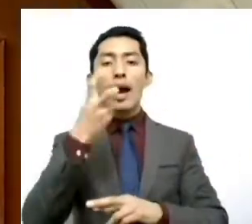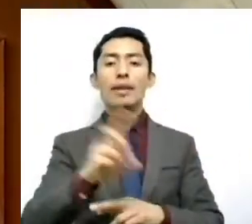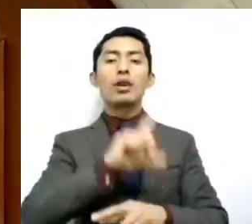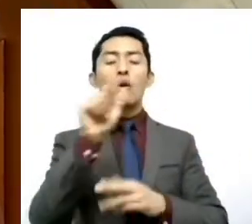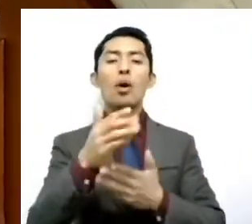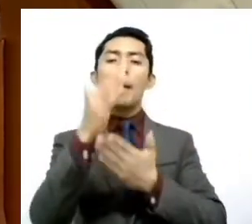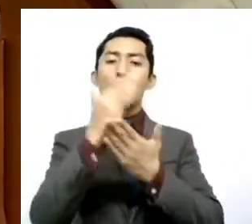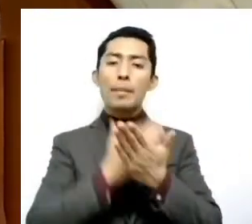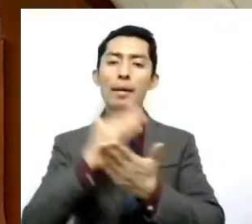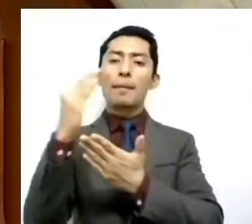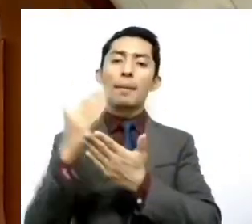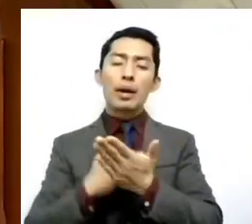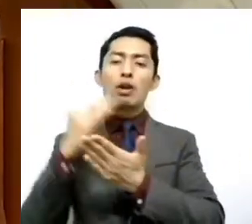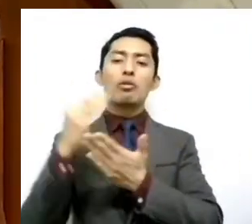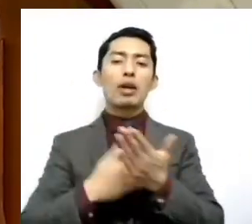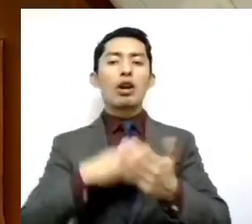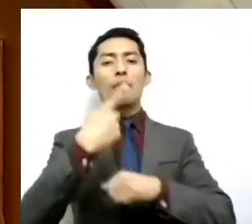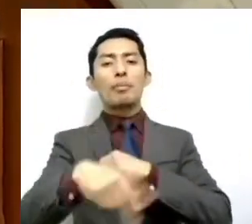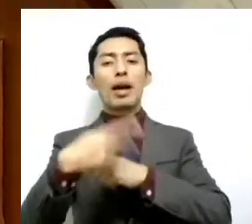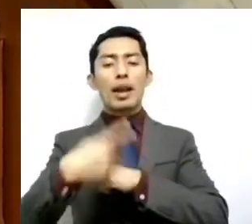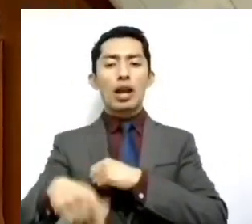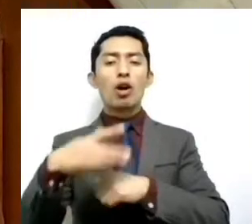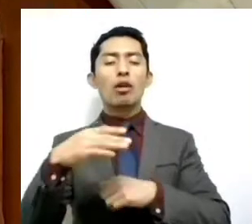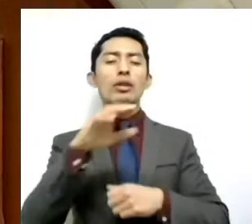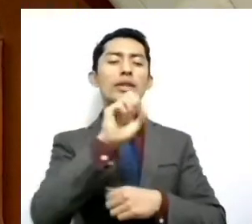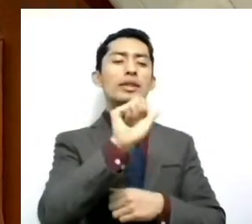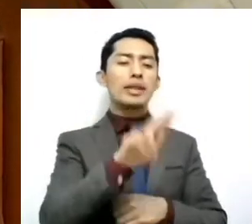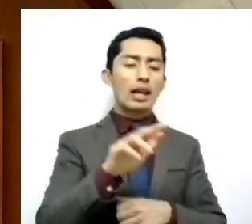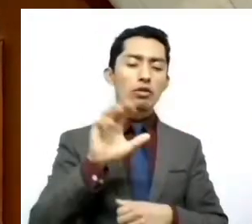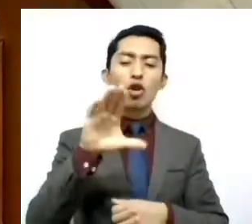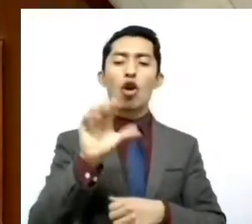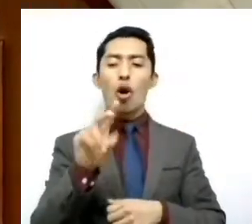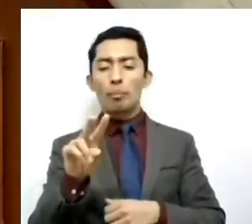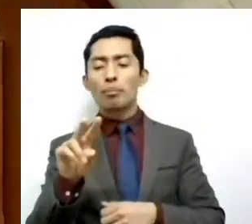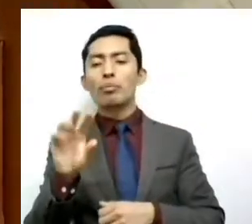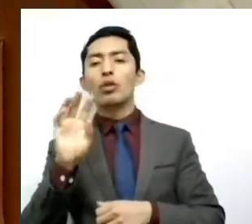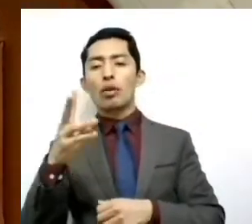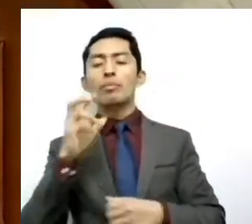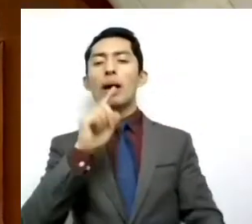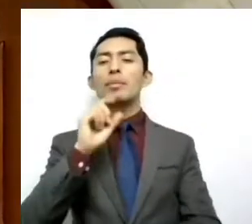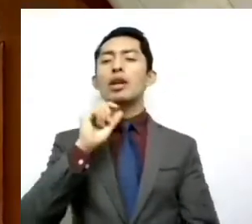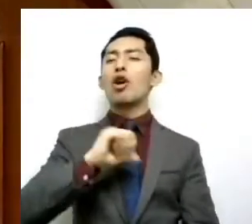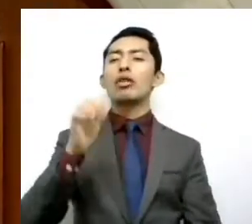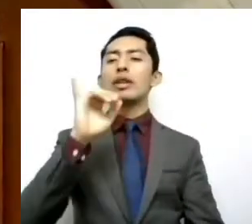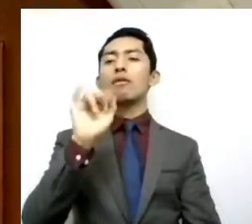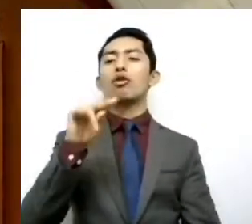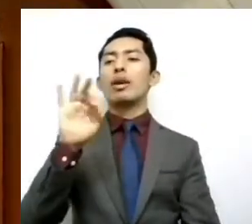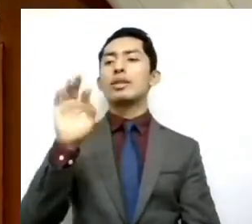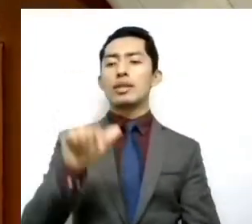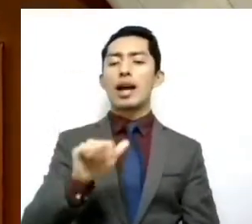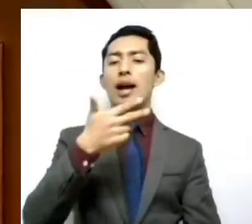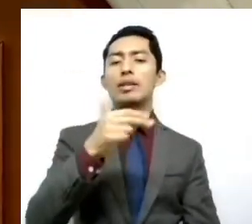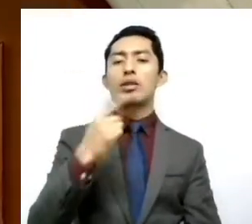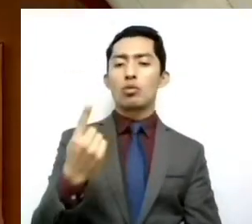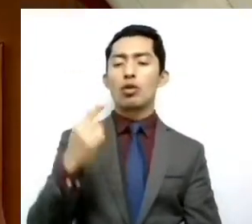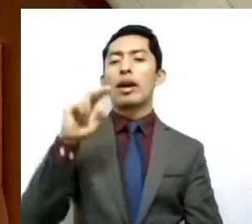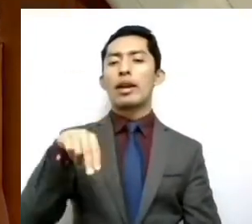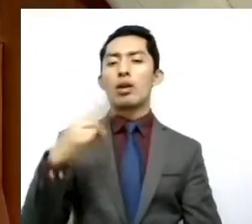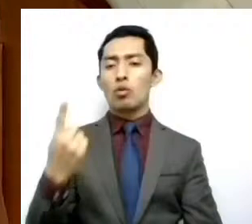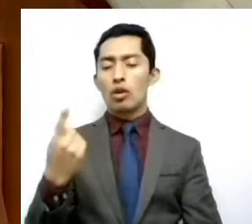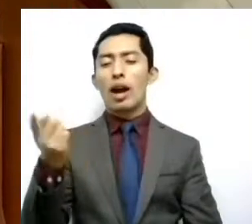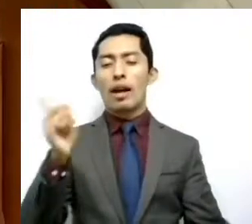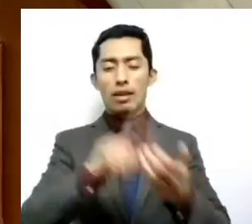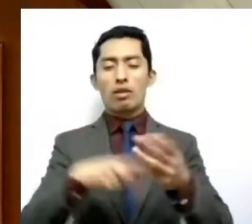los riesgos de contagio por SARS-CoV-2 e influenza H1N1 en la población